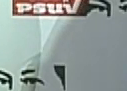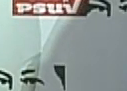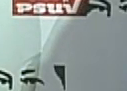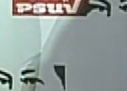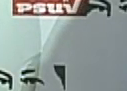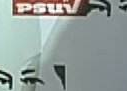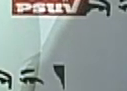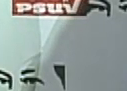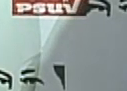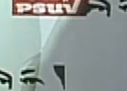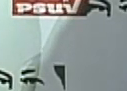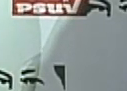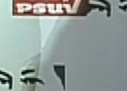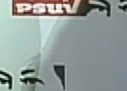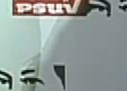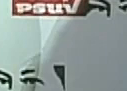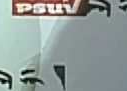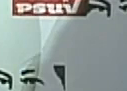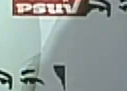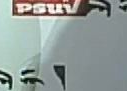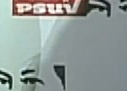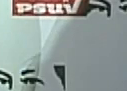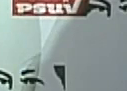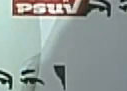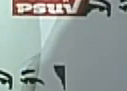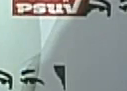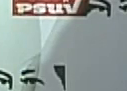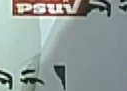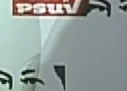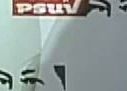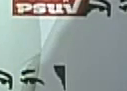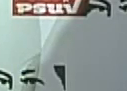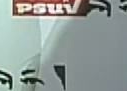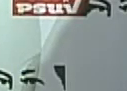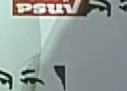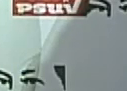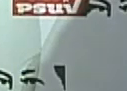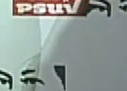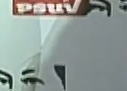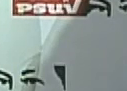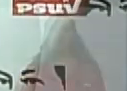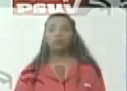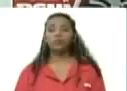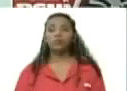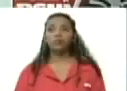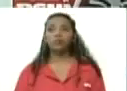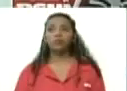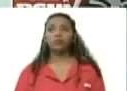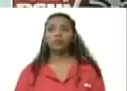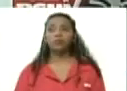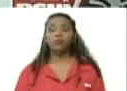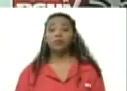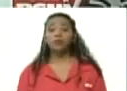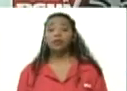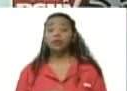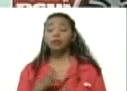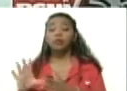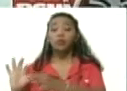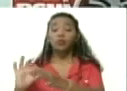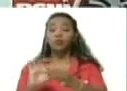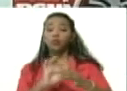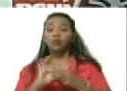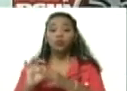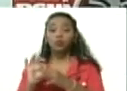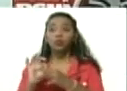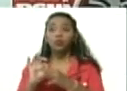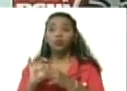nacional de todas las estructuras del Partido Socialista Unido de Venezuela a través de las redes de articulación y